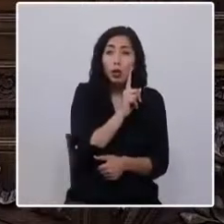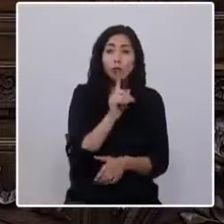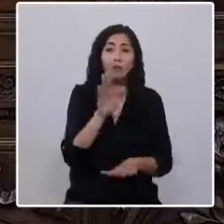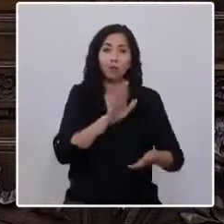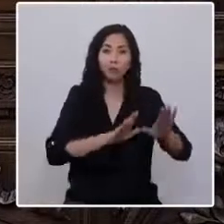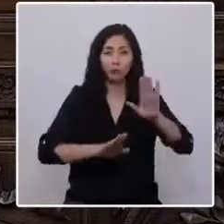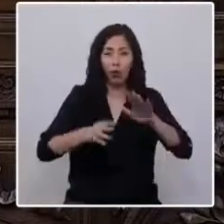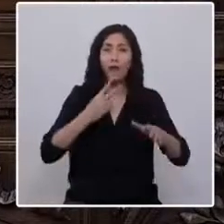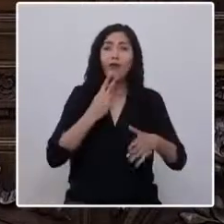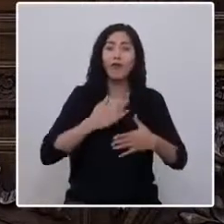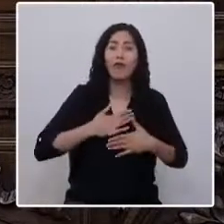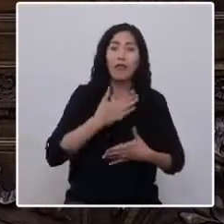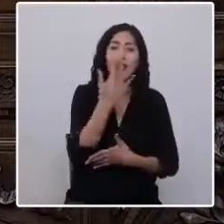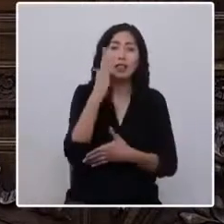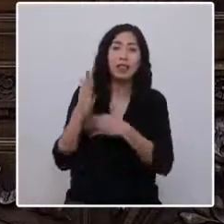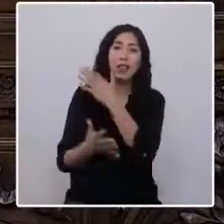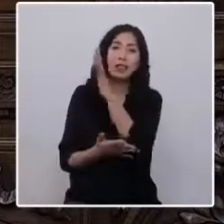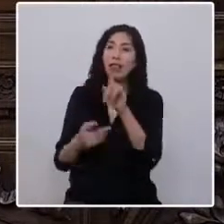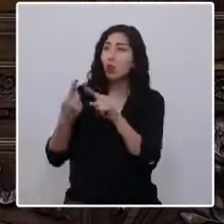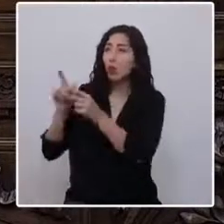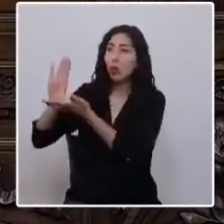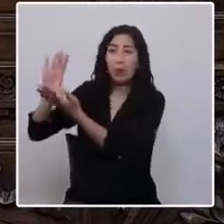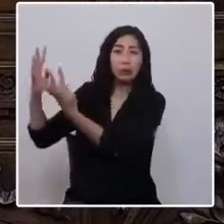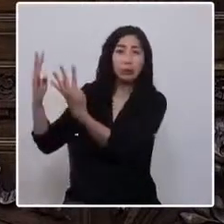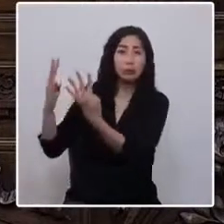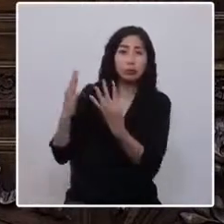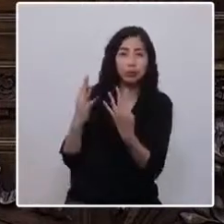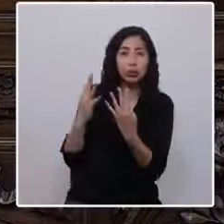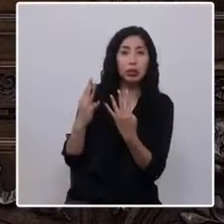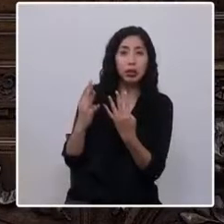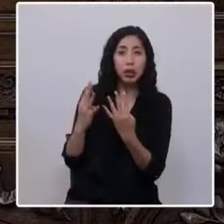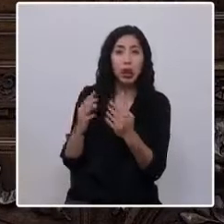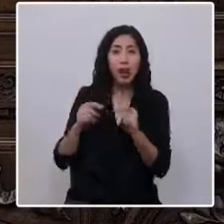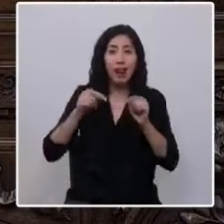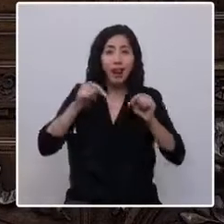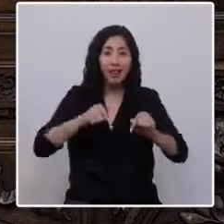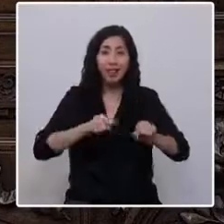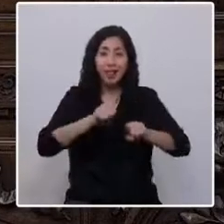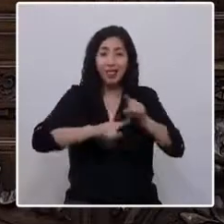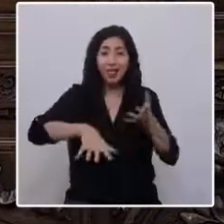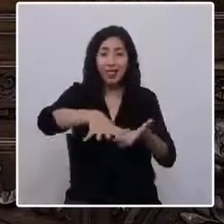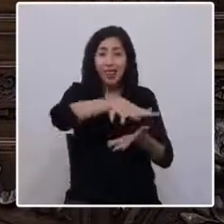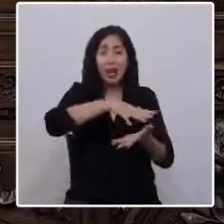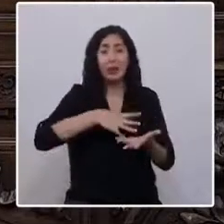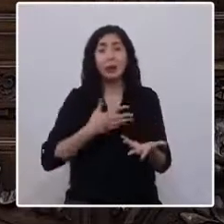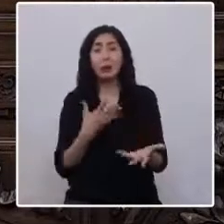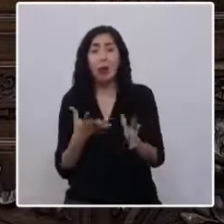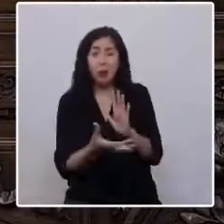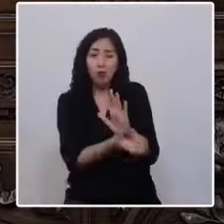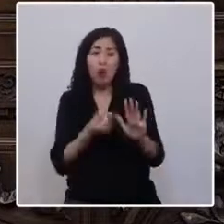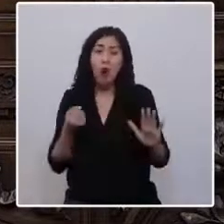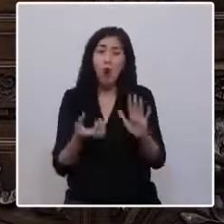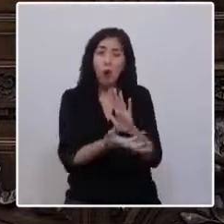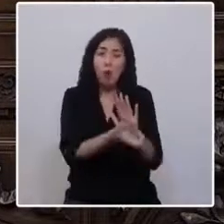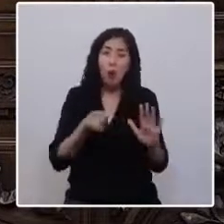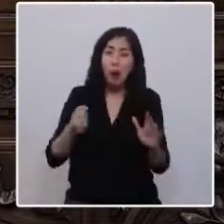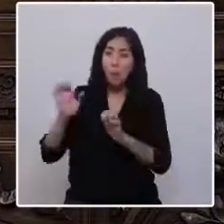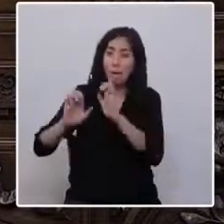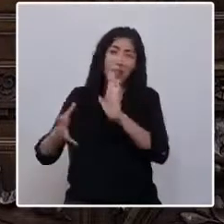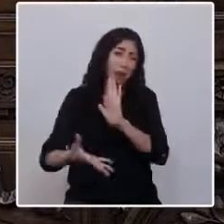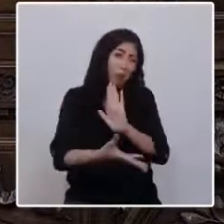migrante, territorios que tientan los bolsillos de transnacionales hambrientas de saqueo, expropiación y explotación masiva